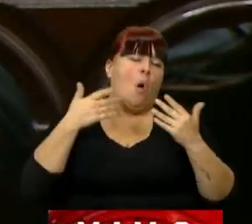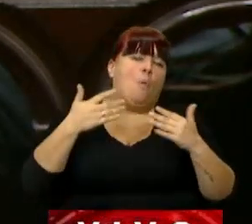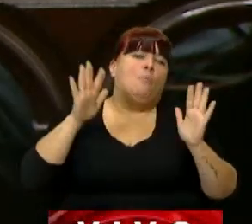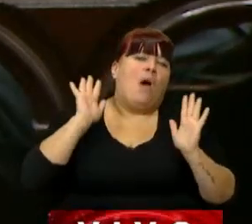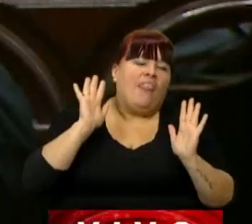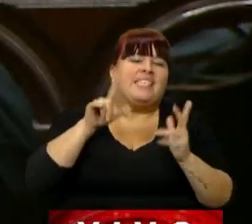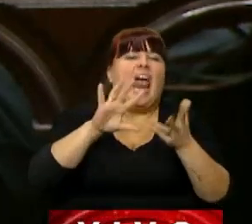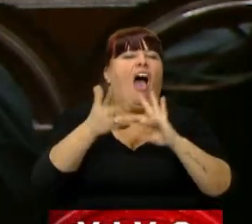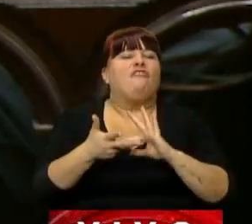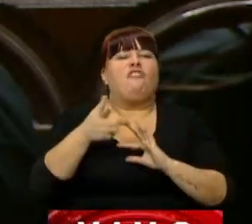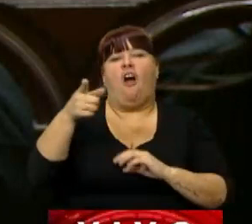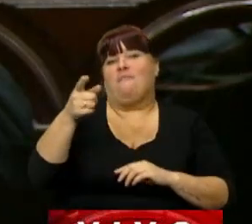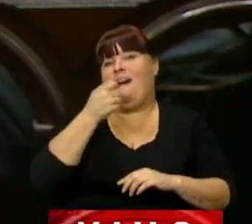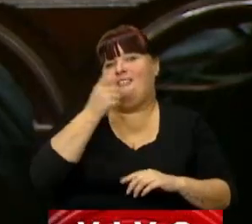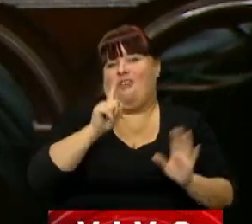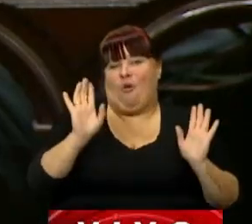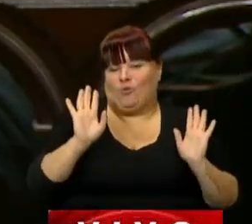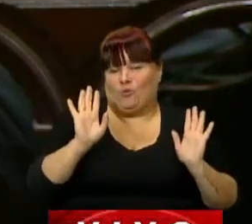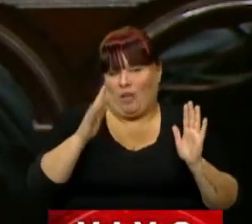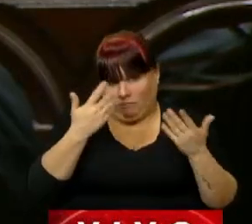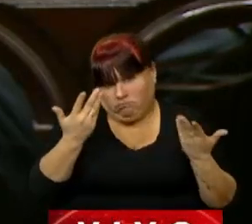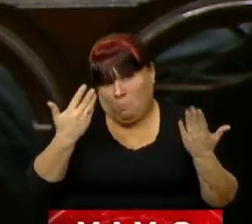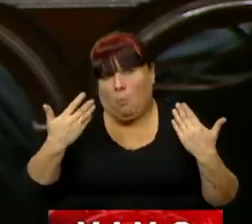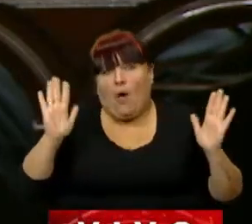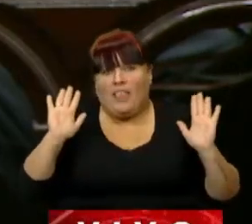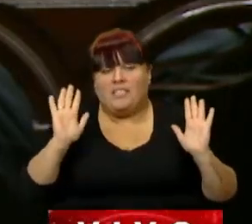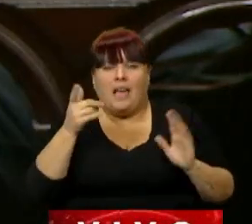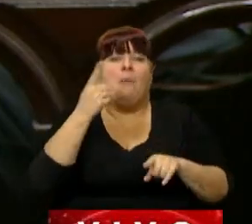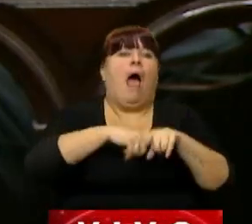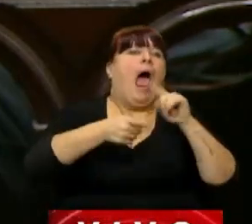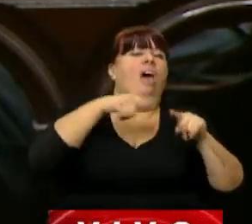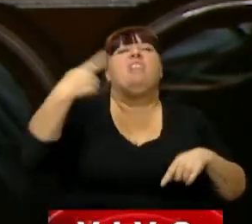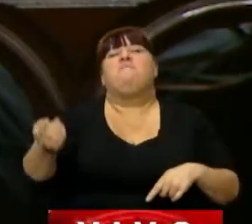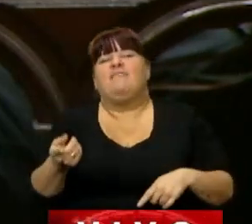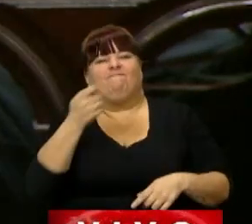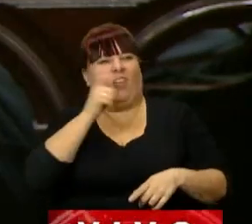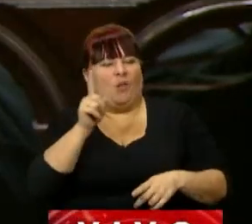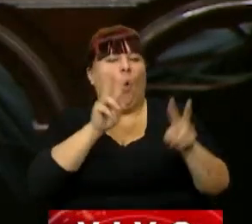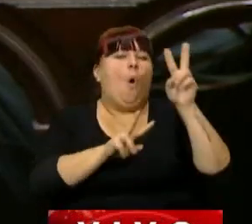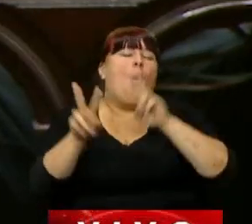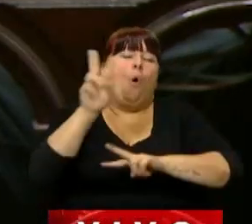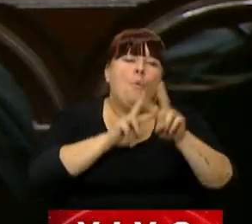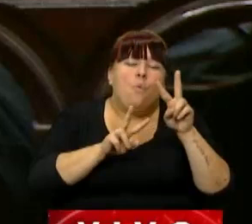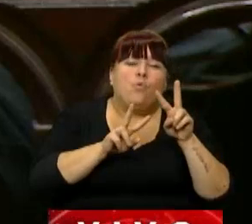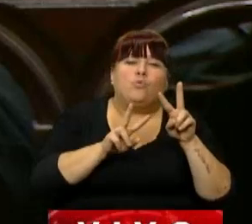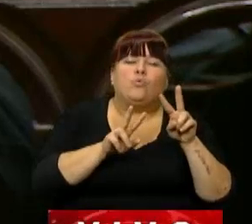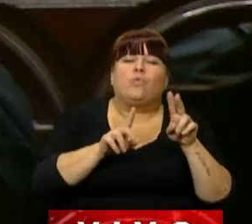puede ser que ese formato no le haya rendido, que eso también pasa, ¿no? Porque hay veces que se buscan